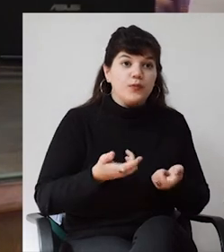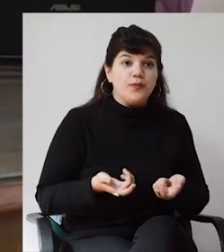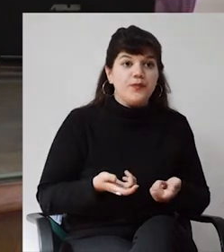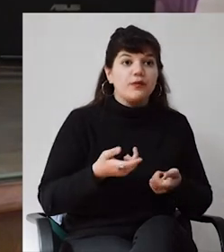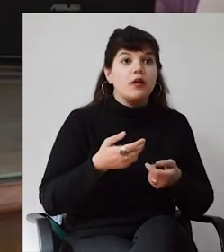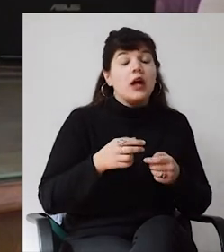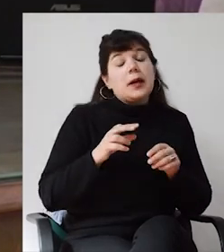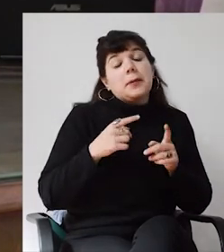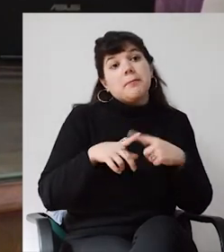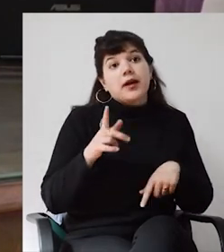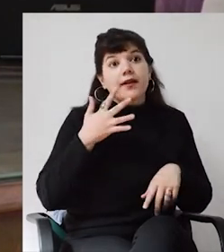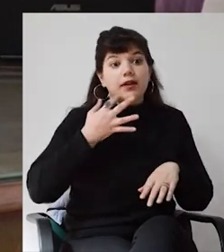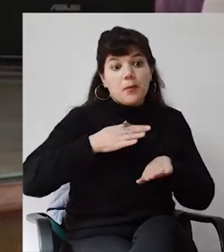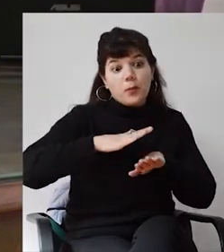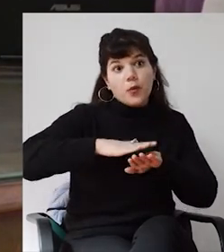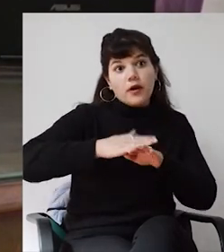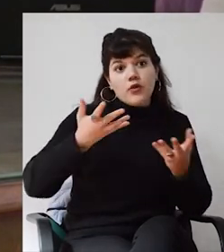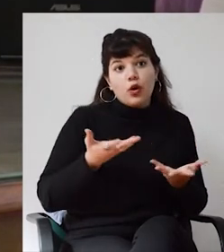¿no? Mientras tanto,